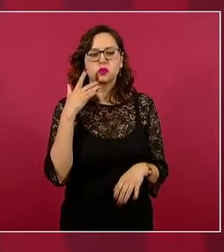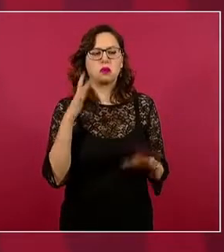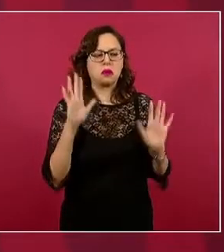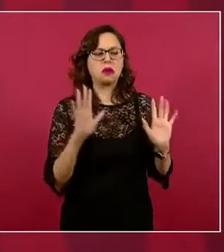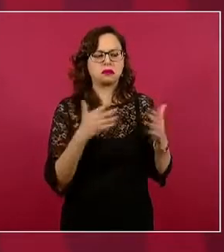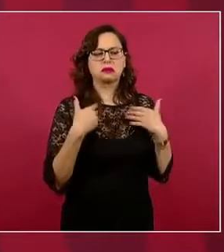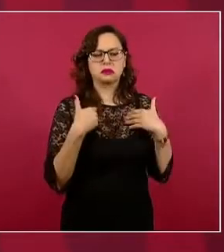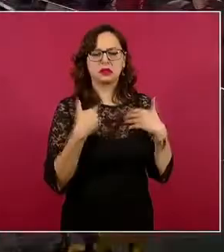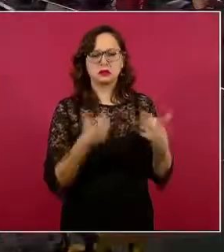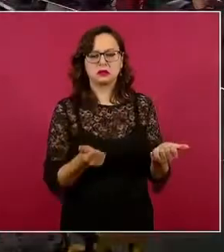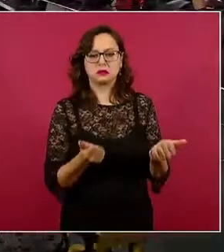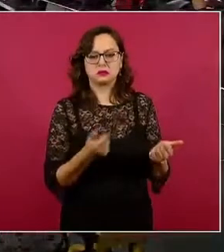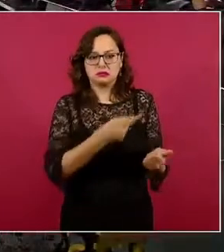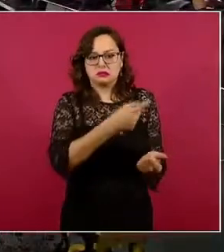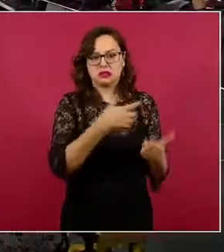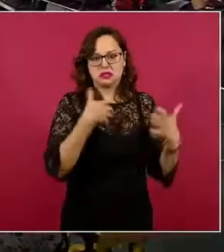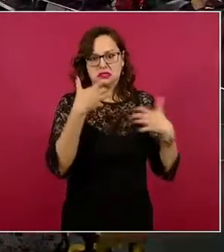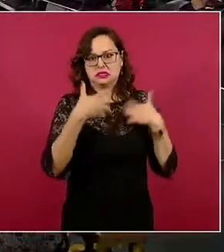otros casos